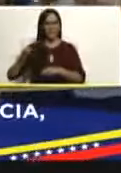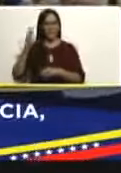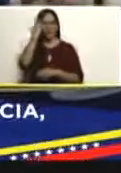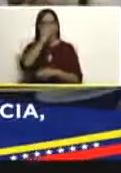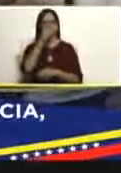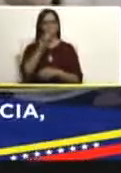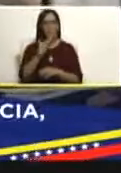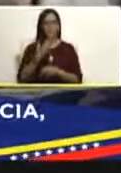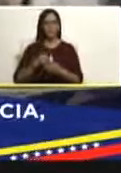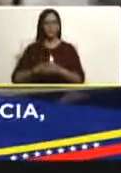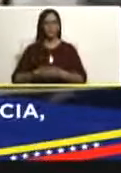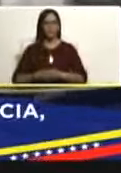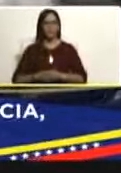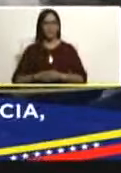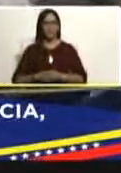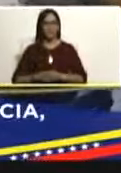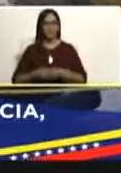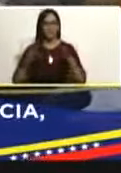esta colina,